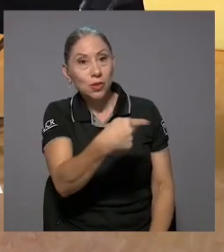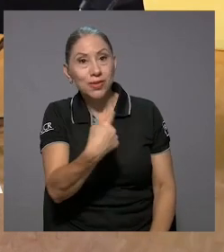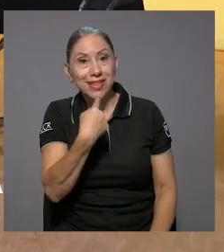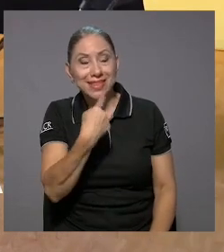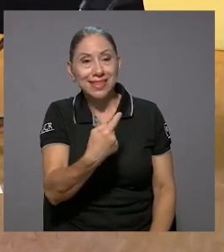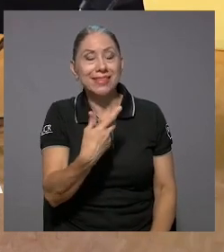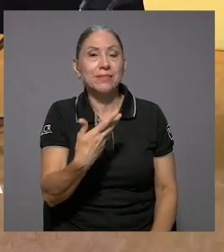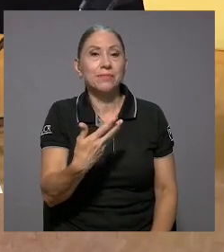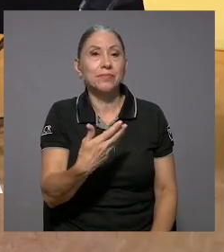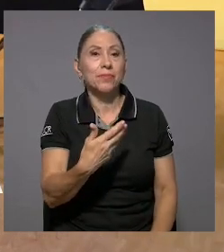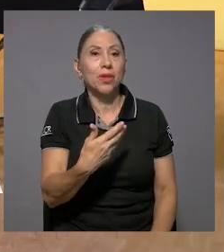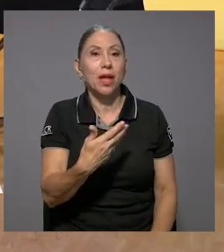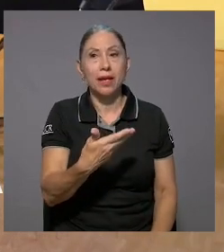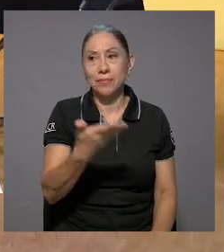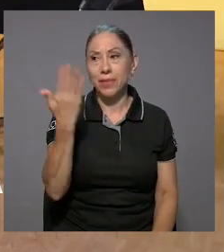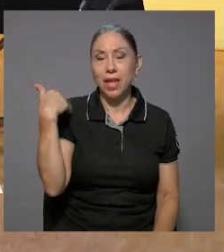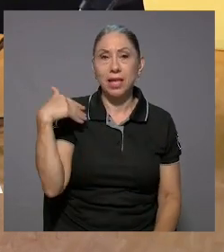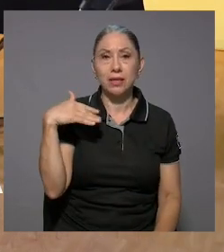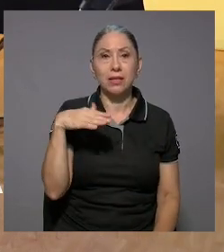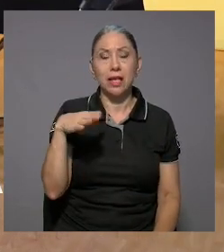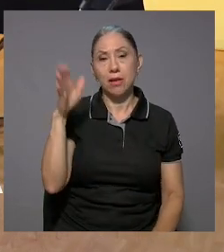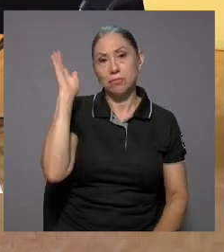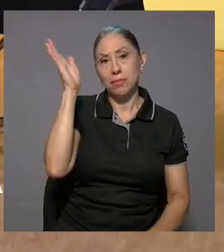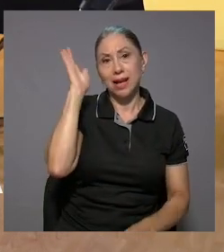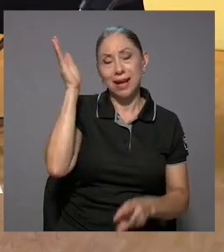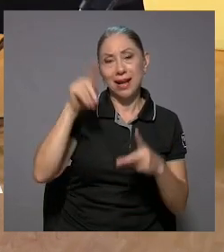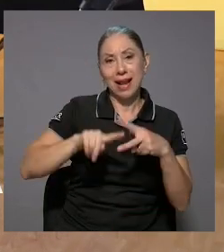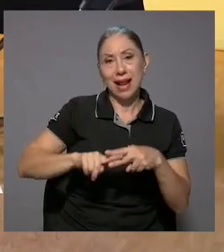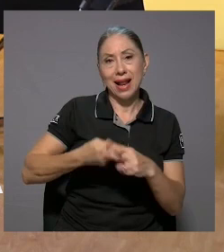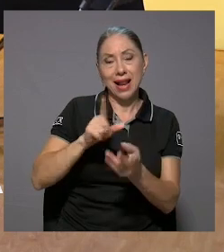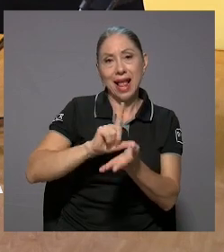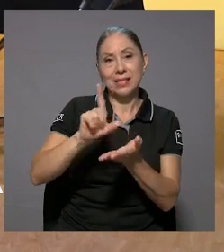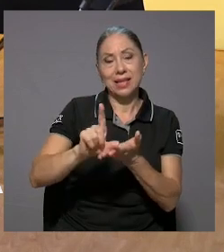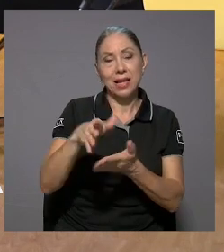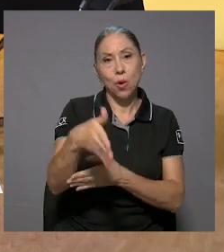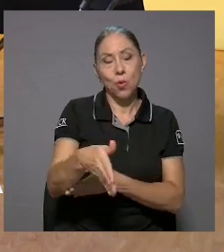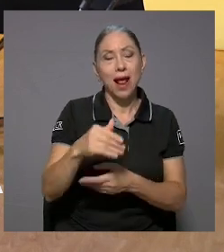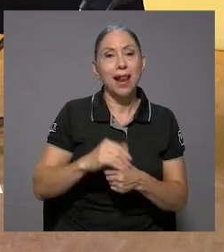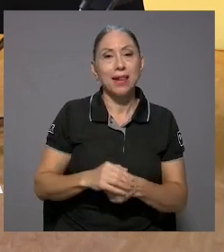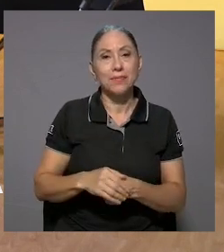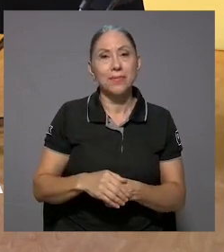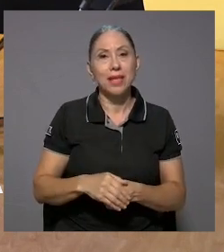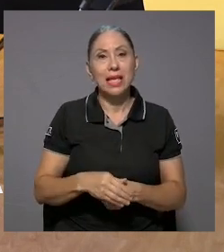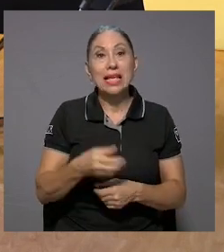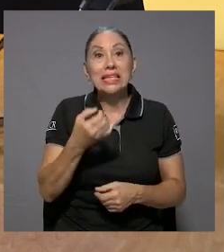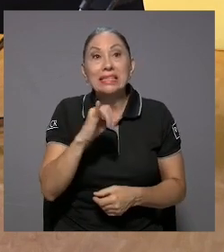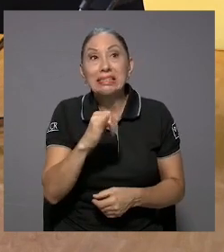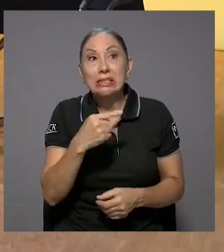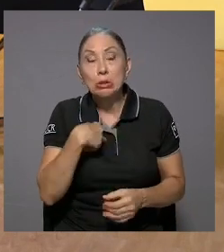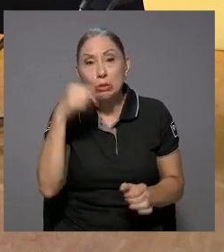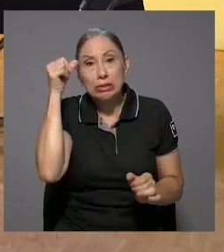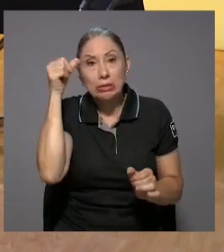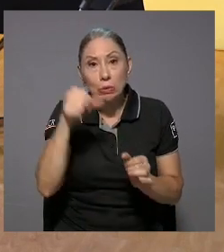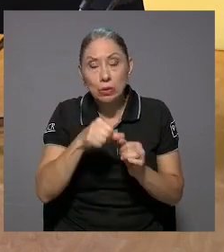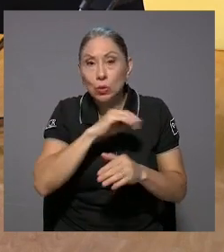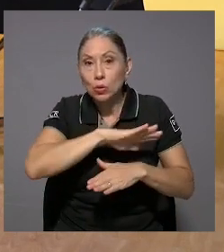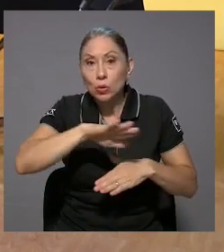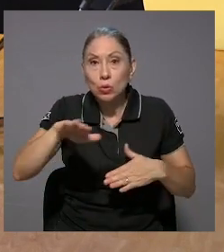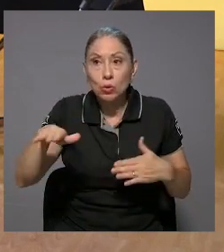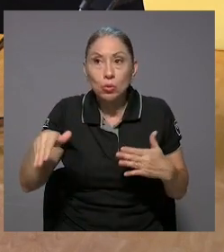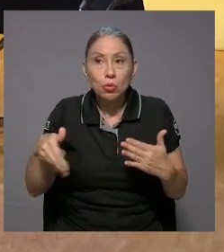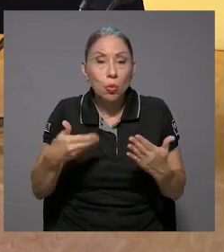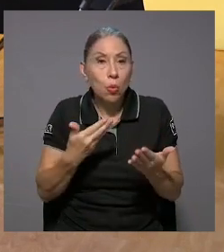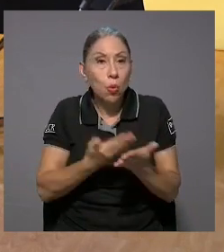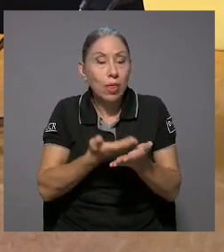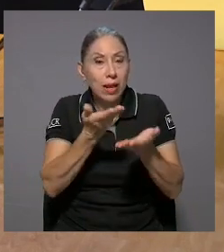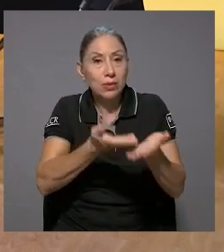investigadora. Las cosas que usted refirió en su presentación en la escuela, en la clase inaugural, si